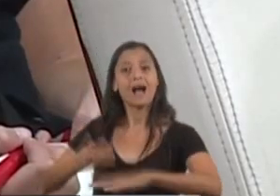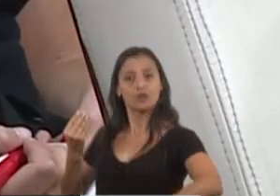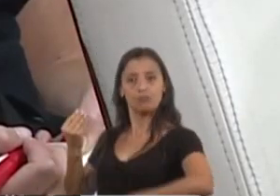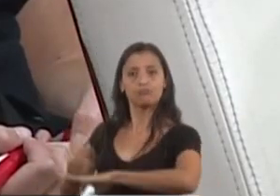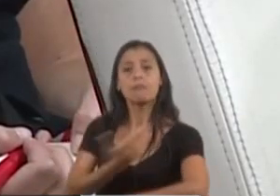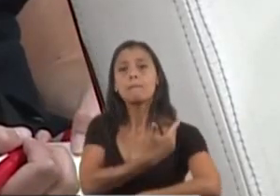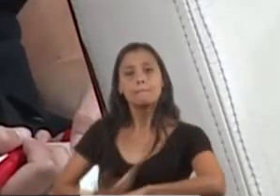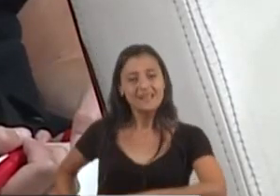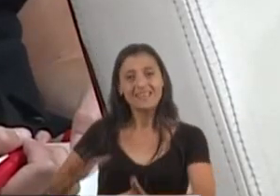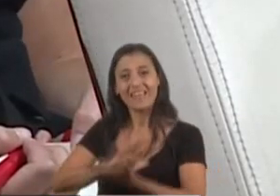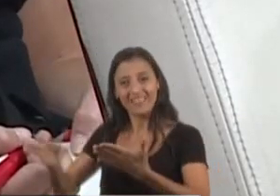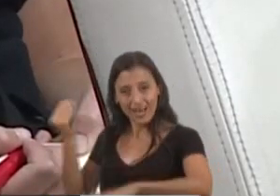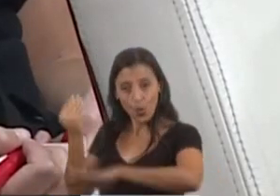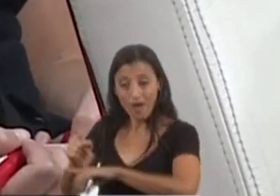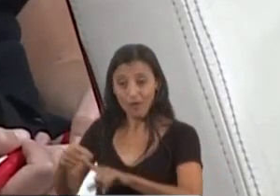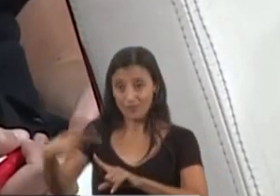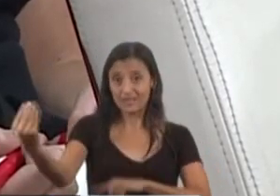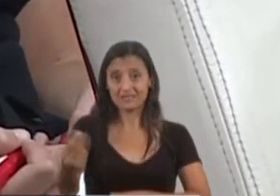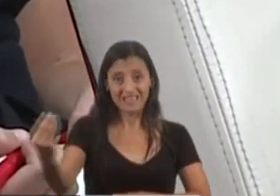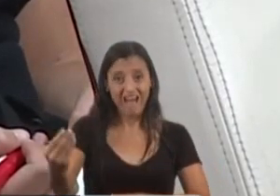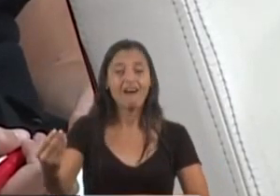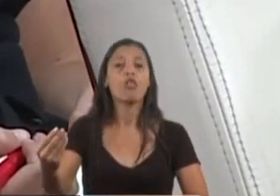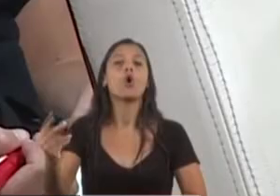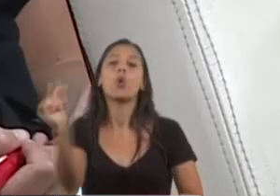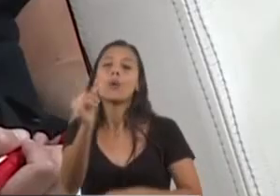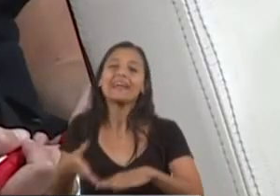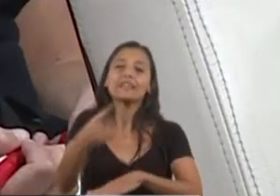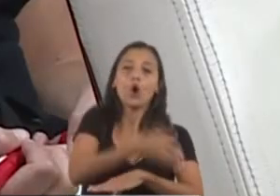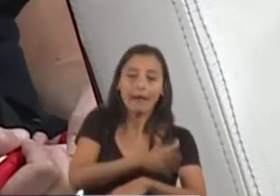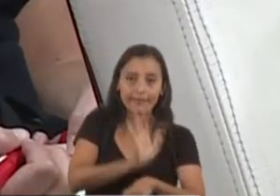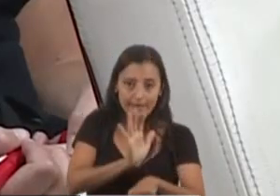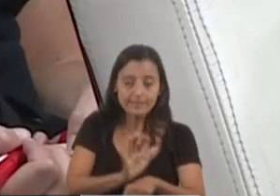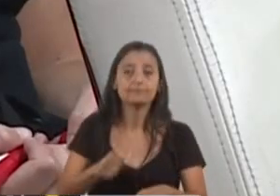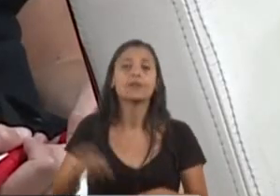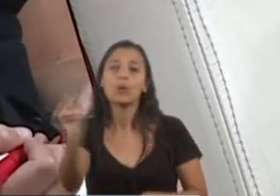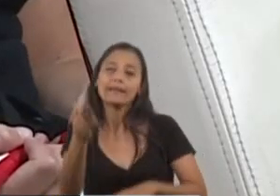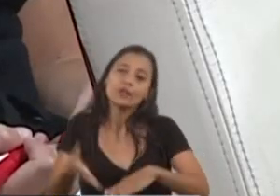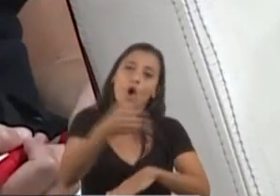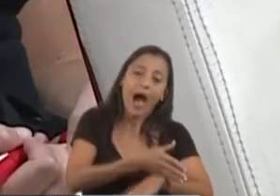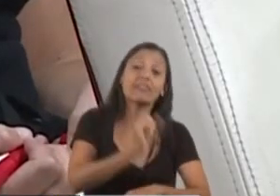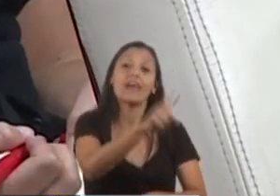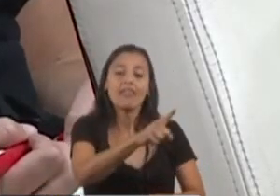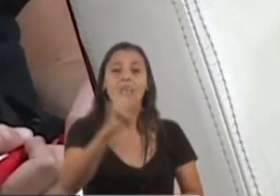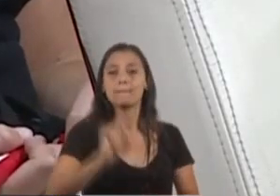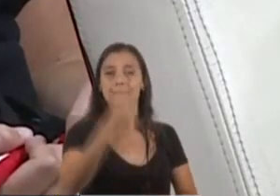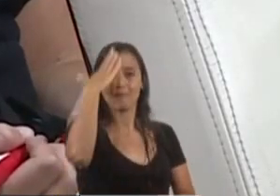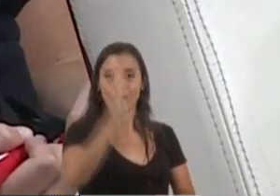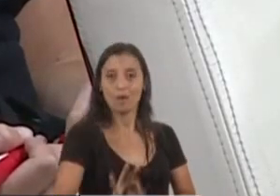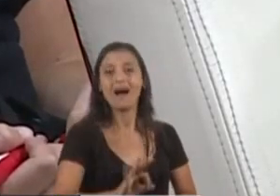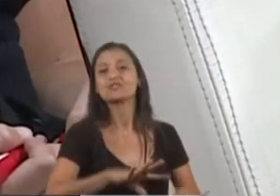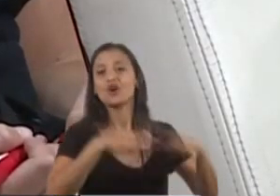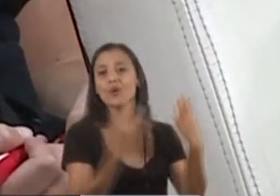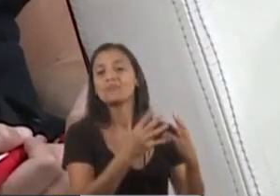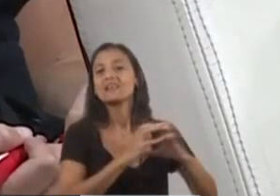del presidente electo de Uruguay, que es este sábado, pero es se celebra horas antes de la celebración del periodo de